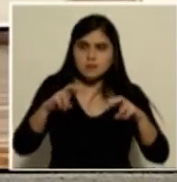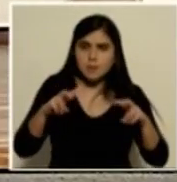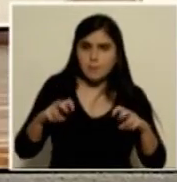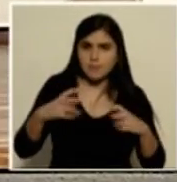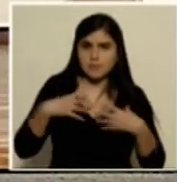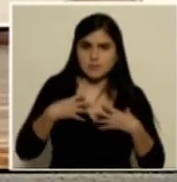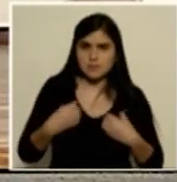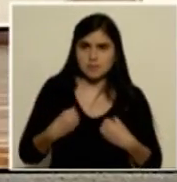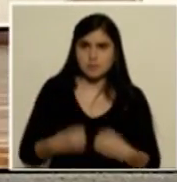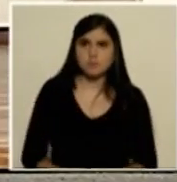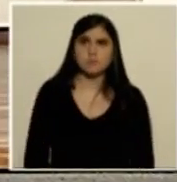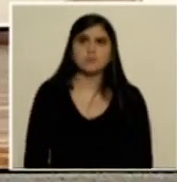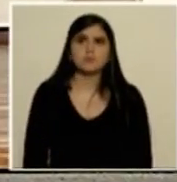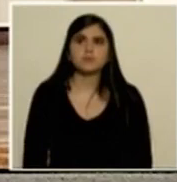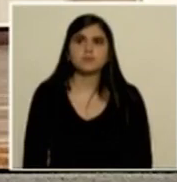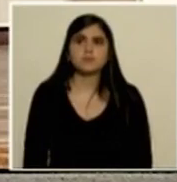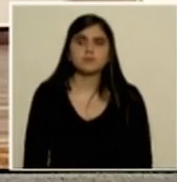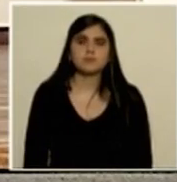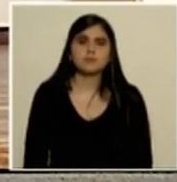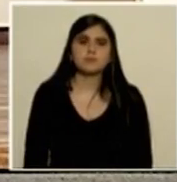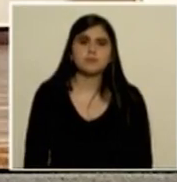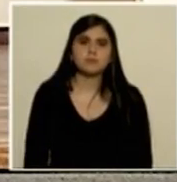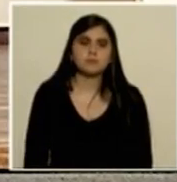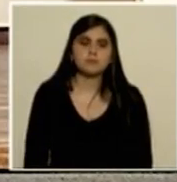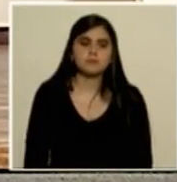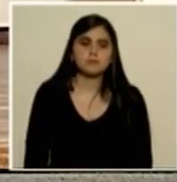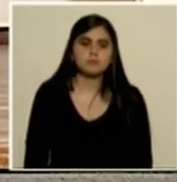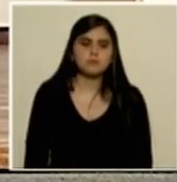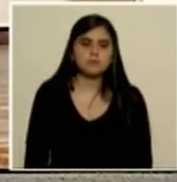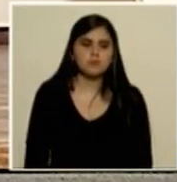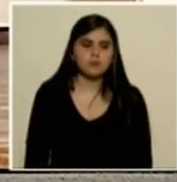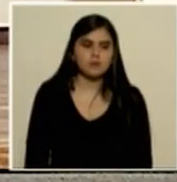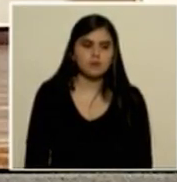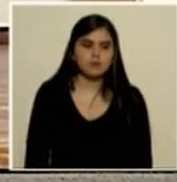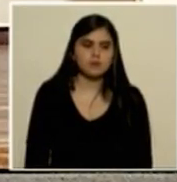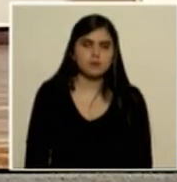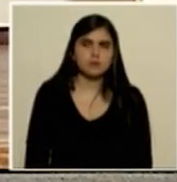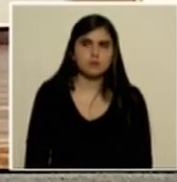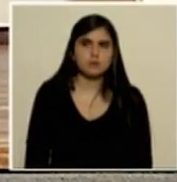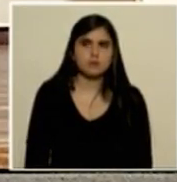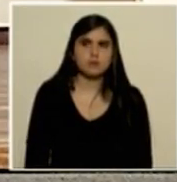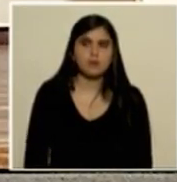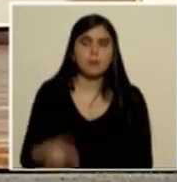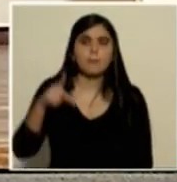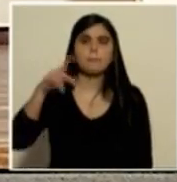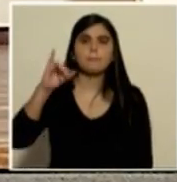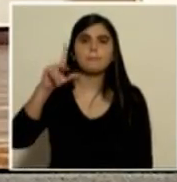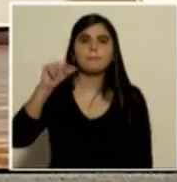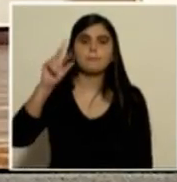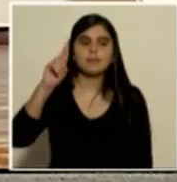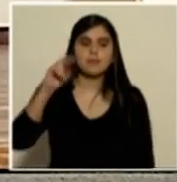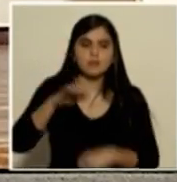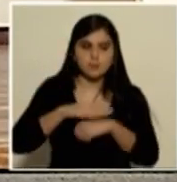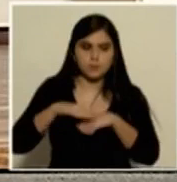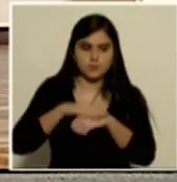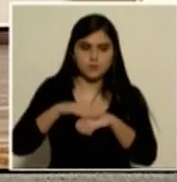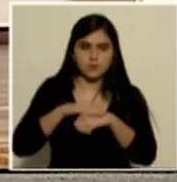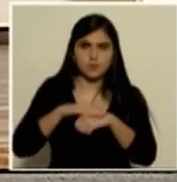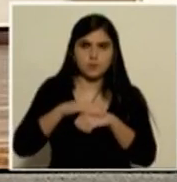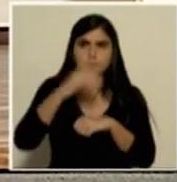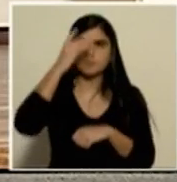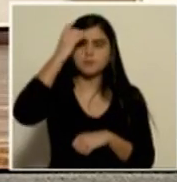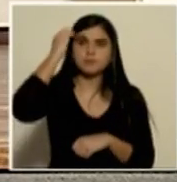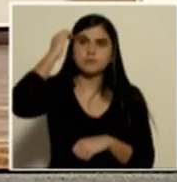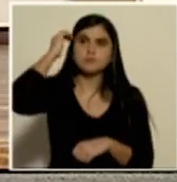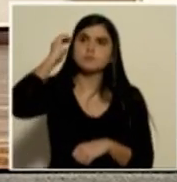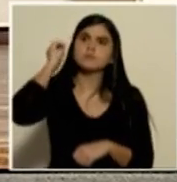los bancos Sobre y la Asamblea los Legislativa, bancos no sé cuál de ustedes me puede ayudar. Doña Pilar, por favor. Si no, podemos